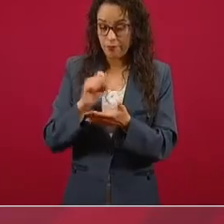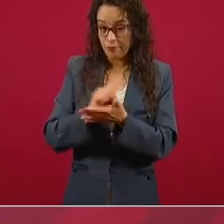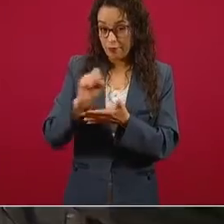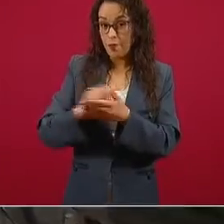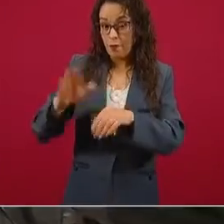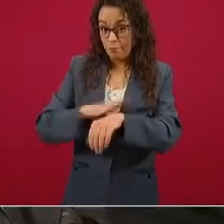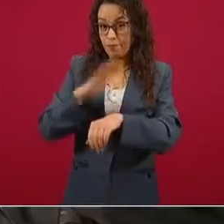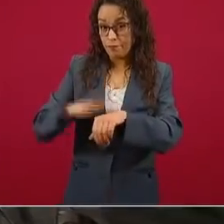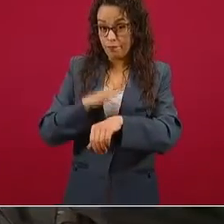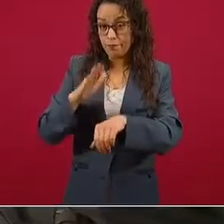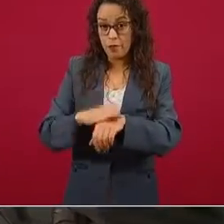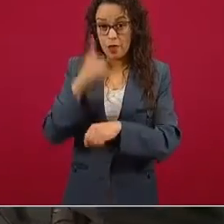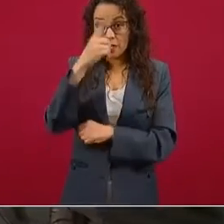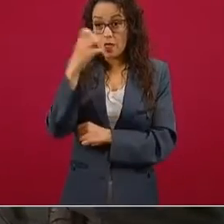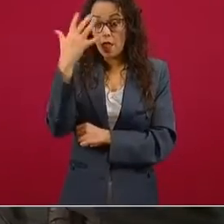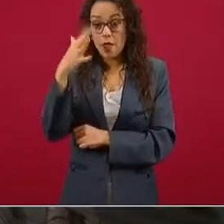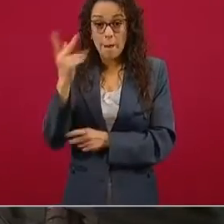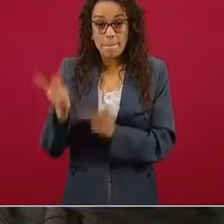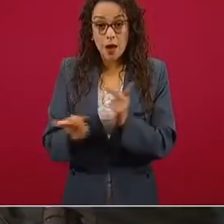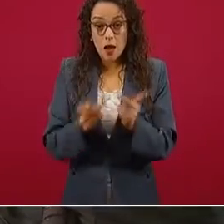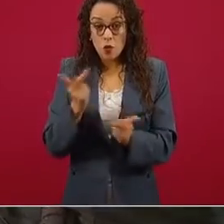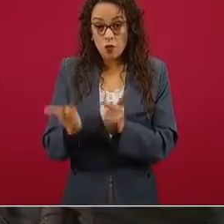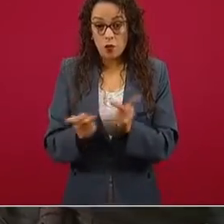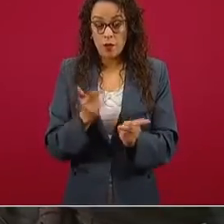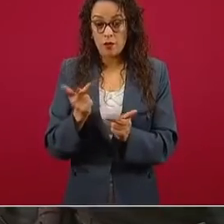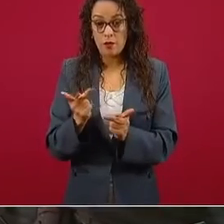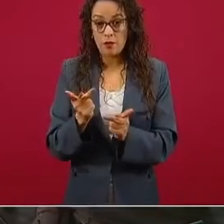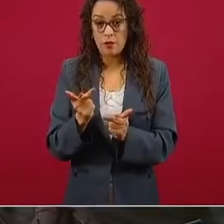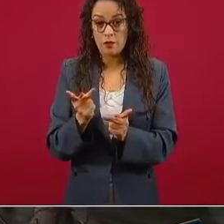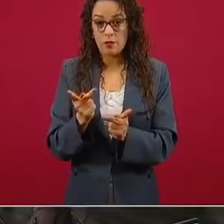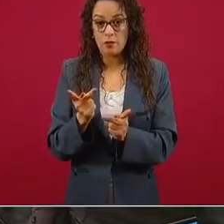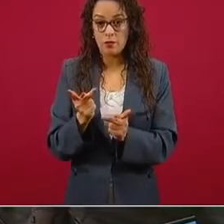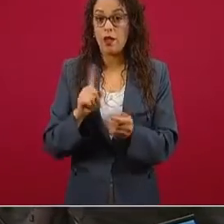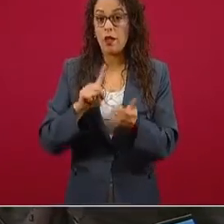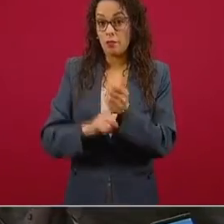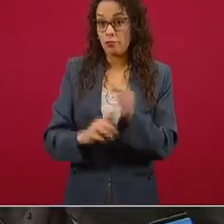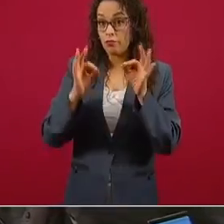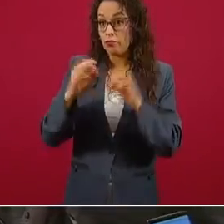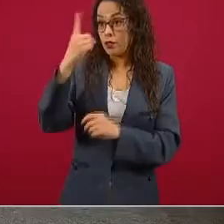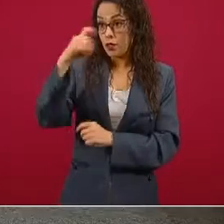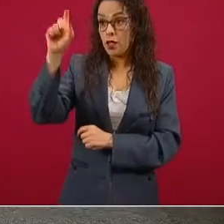110 de las 120 preguntas ya no